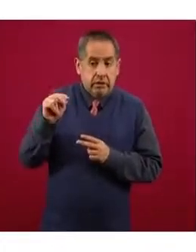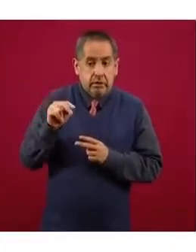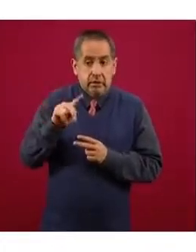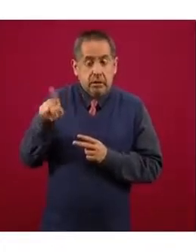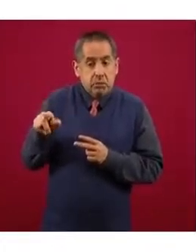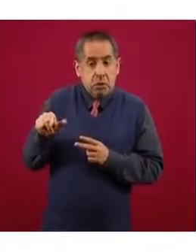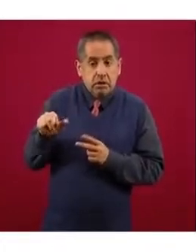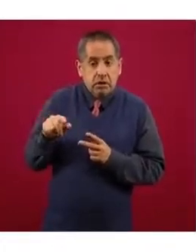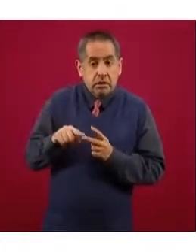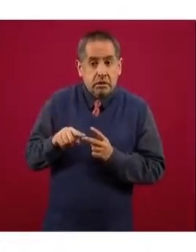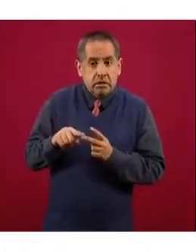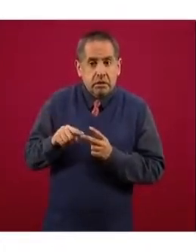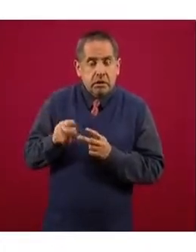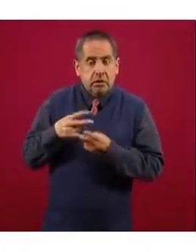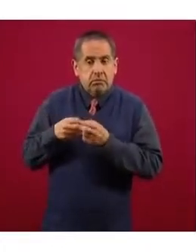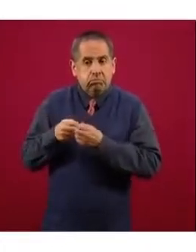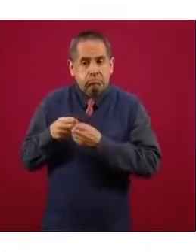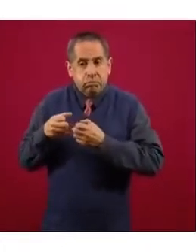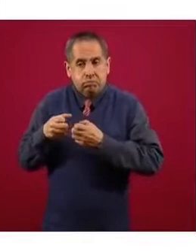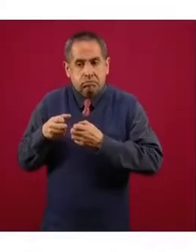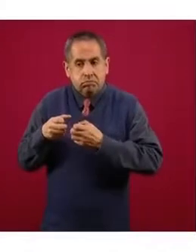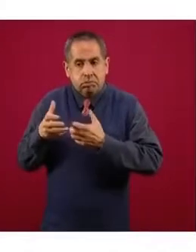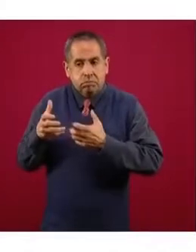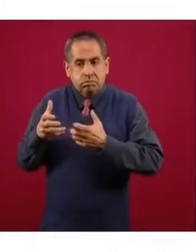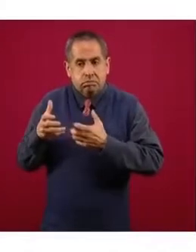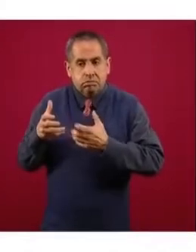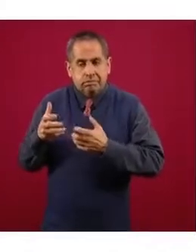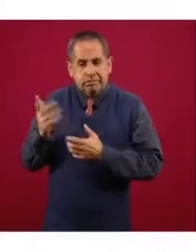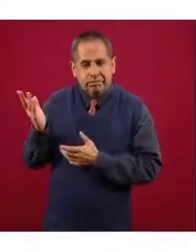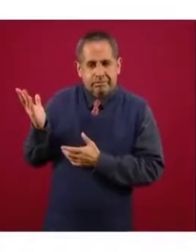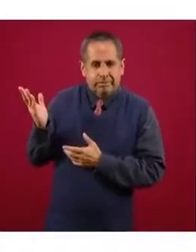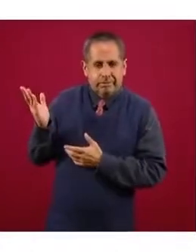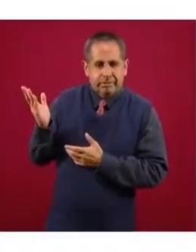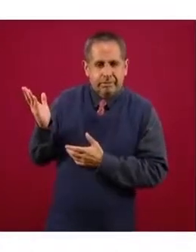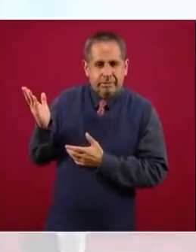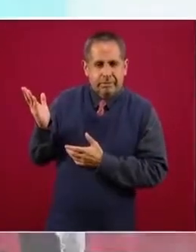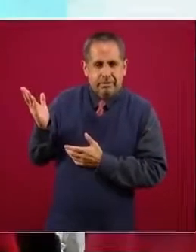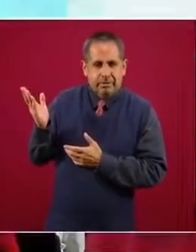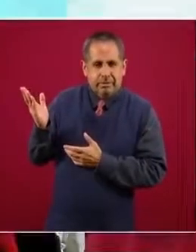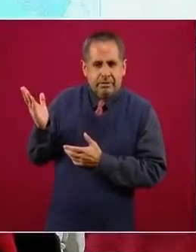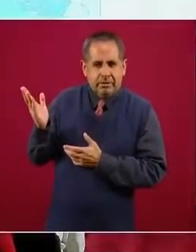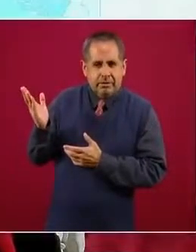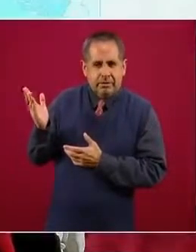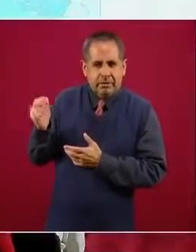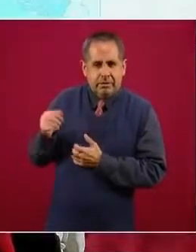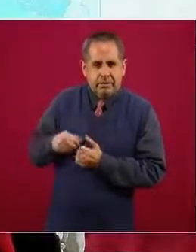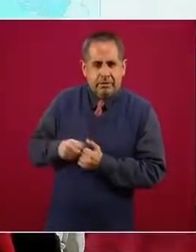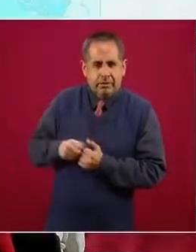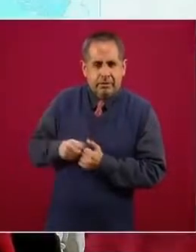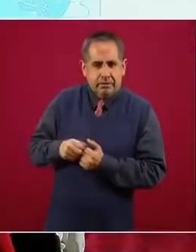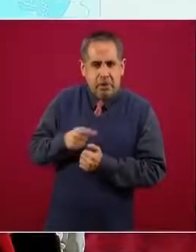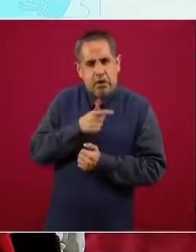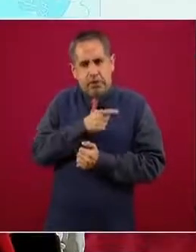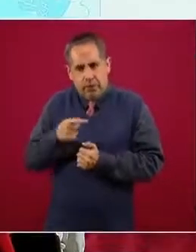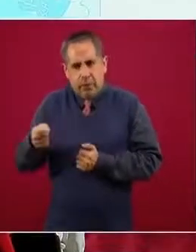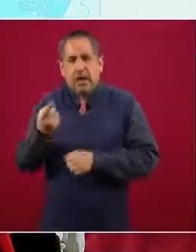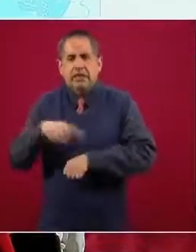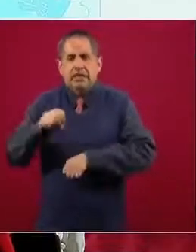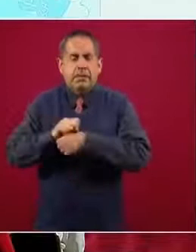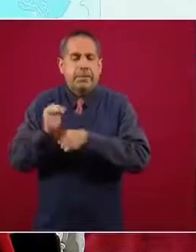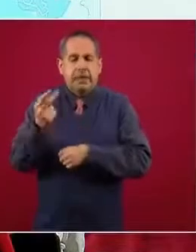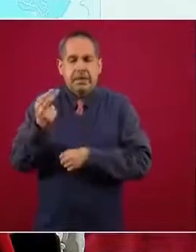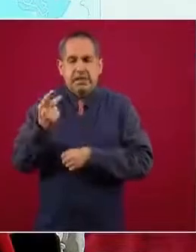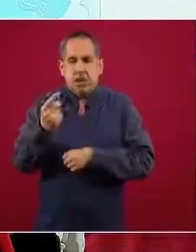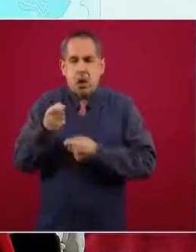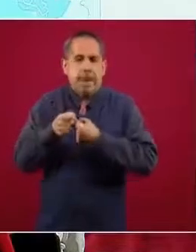se presentan grandes transmisiones, se concentran en los municipios del norte y esta que es la semana 25, veamos cómo ya hay